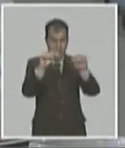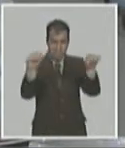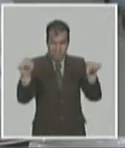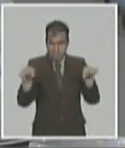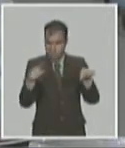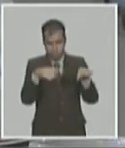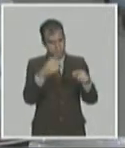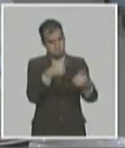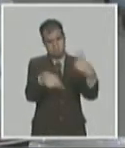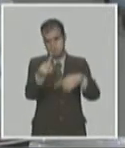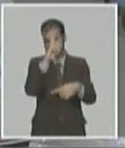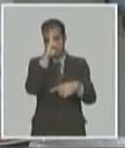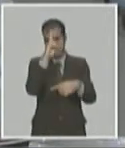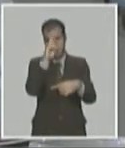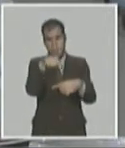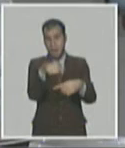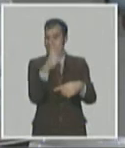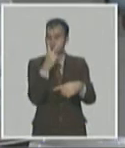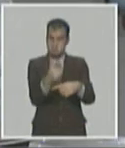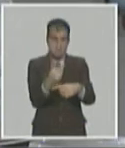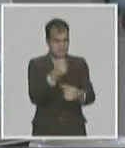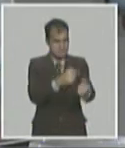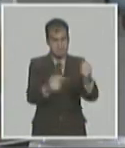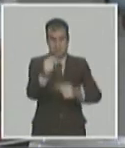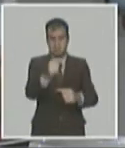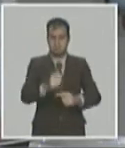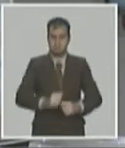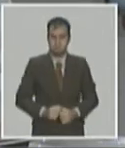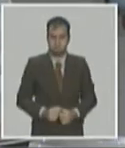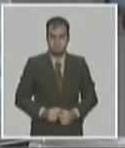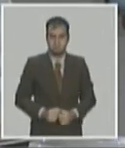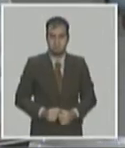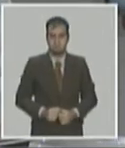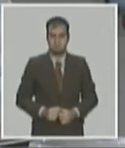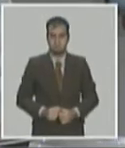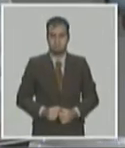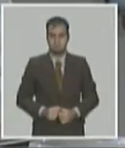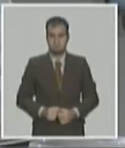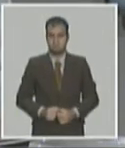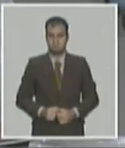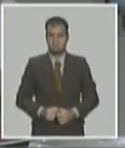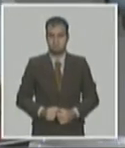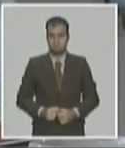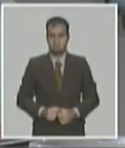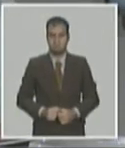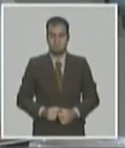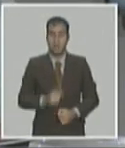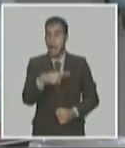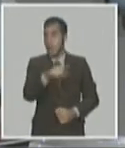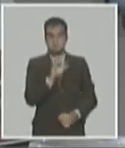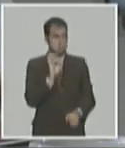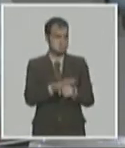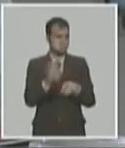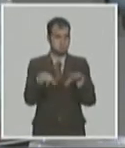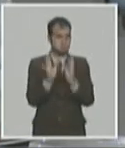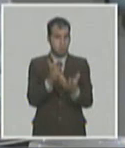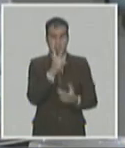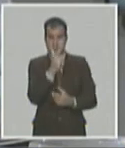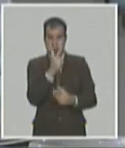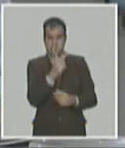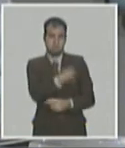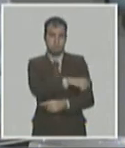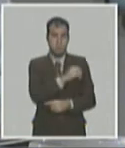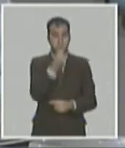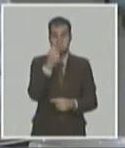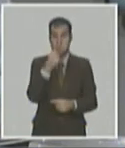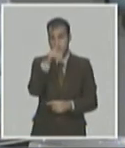también es ahí donde yo creo que se forma un grupo de actuaciones en el desarrollo de los